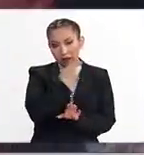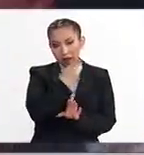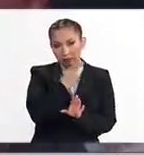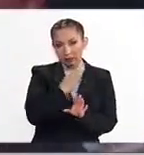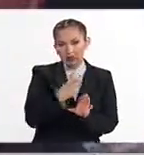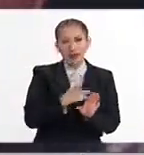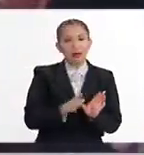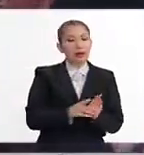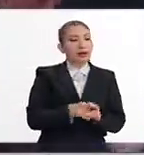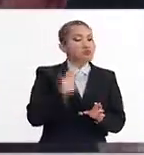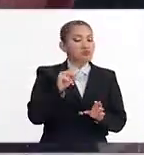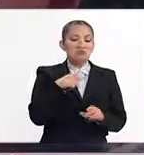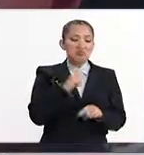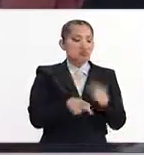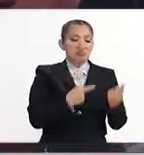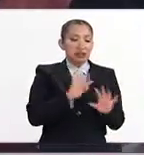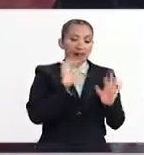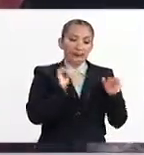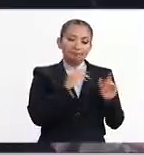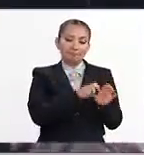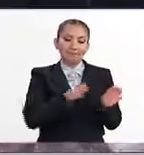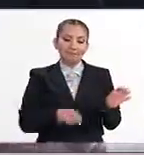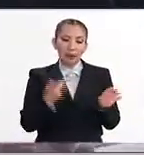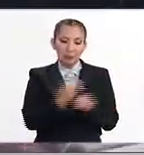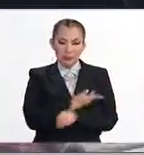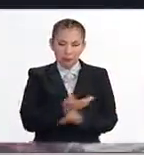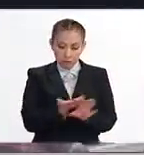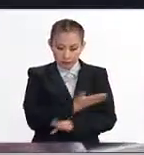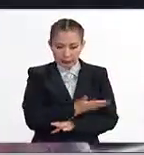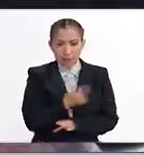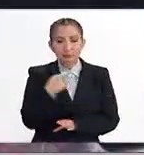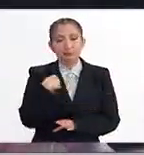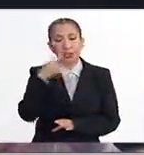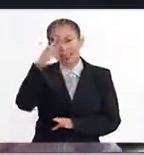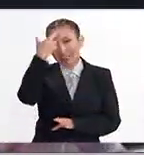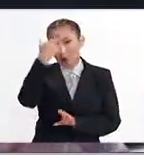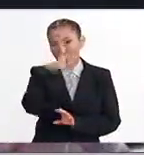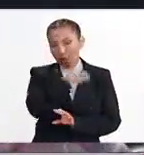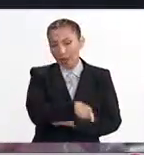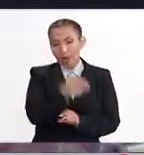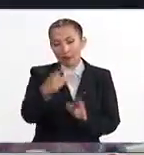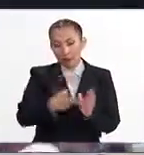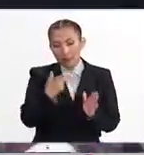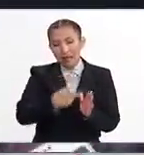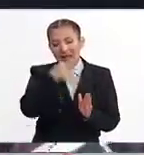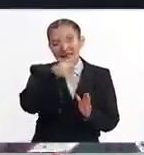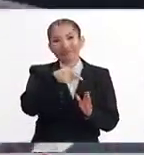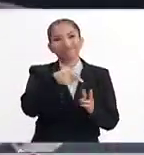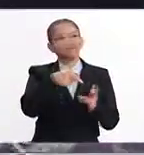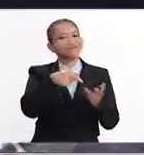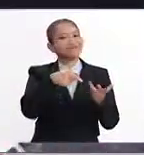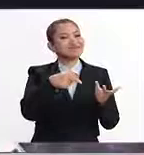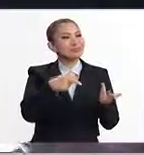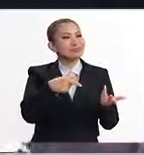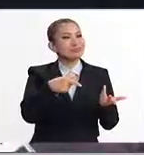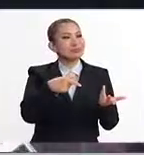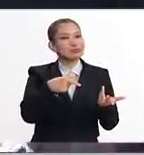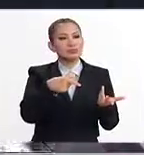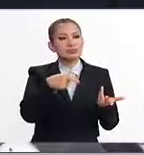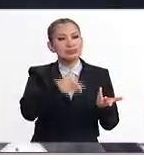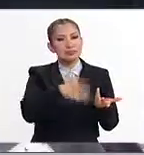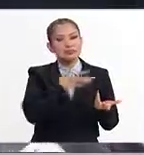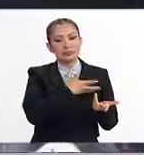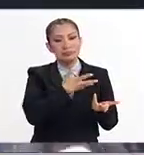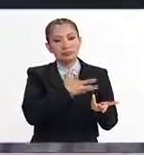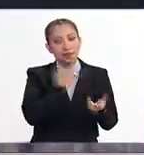fuerzas básicas. No es así, él se despide después de lo que hizo. Y bueno, pues recordemos que muchas de las cosas que son para pues tener